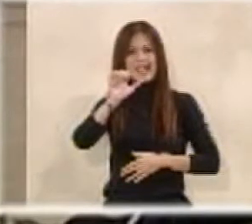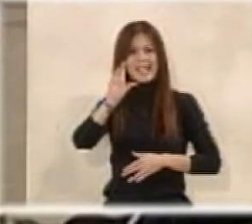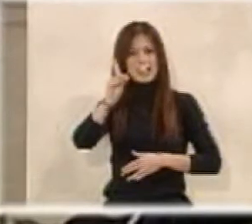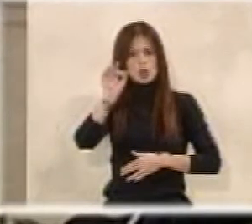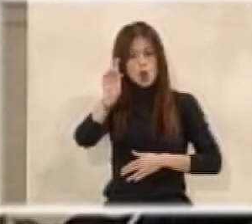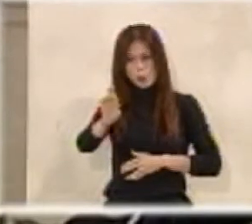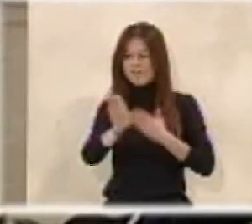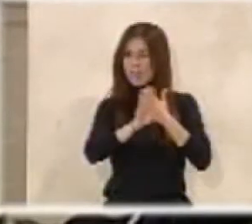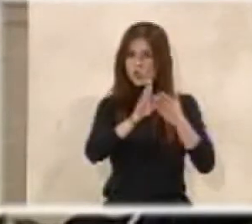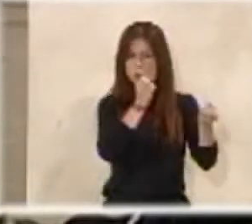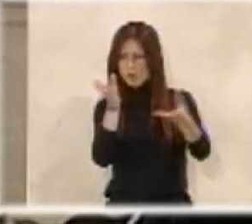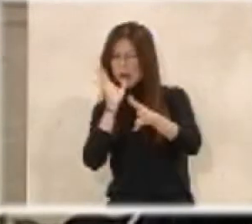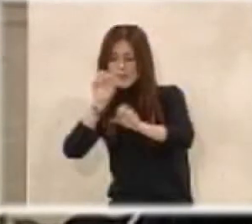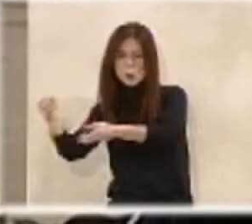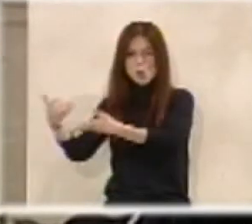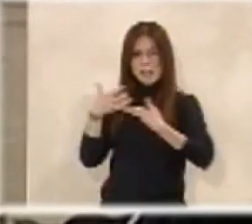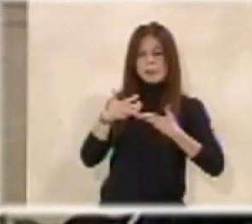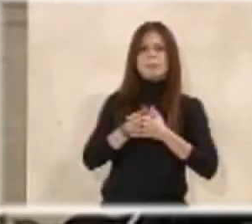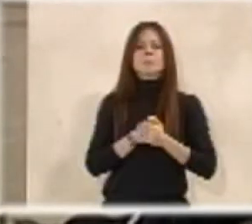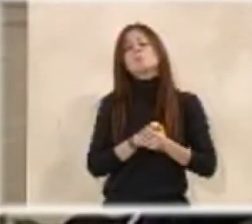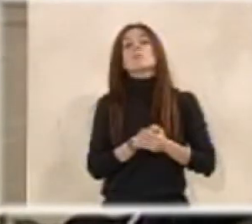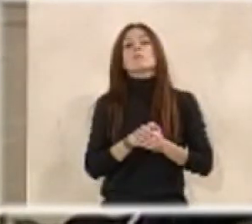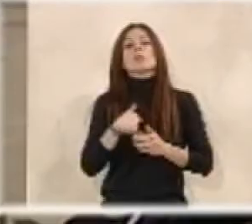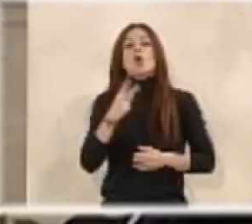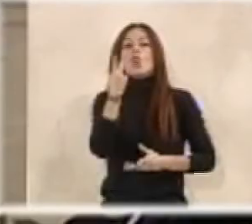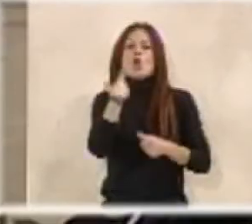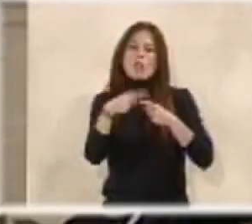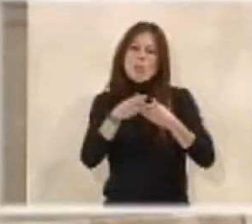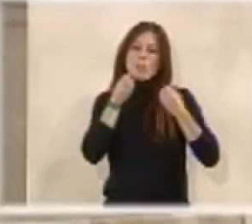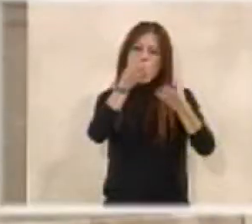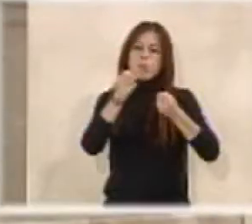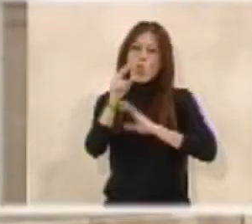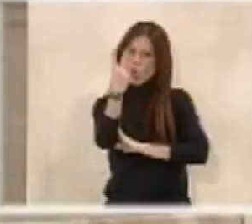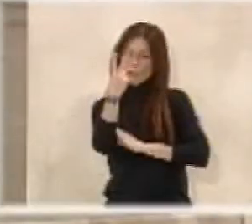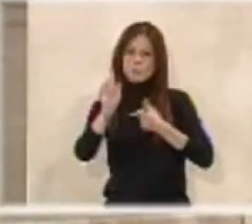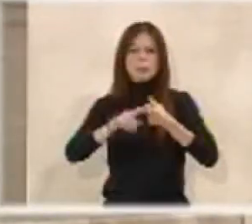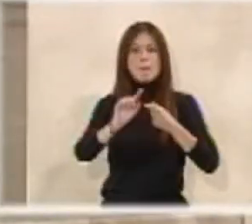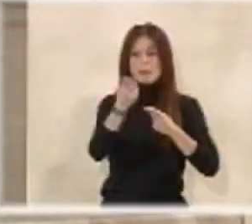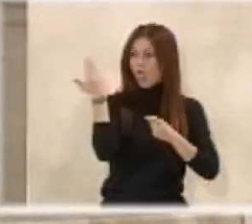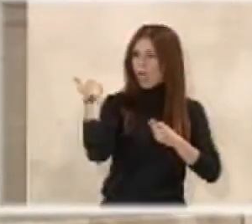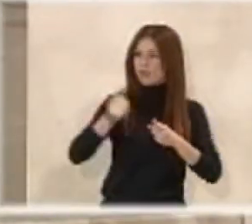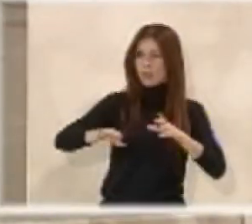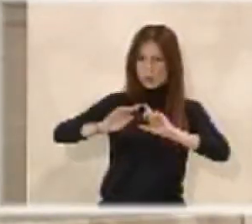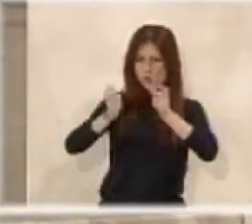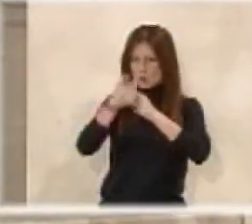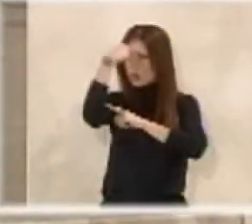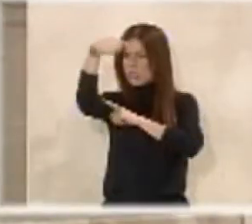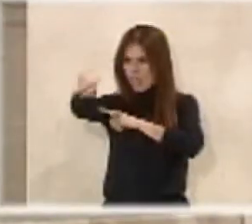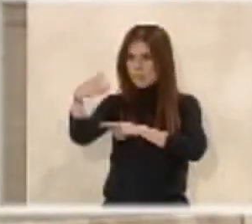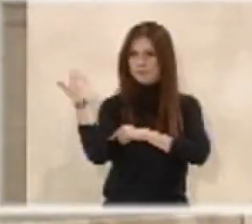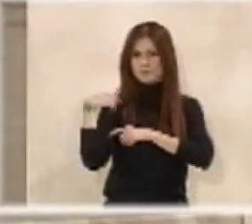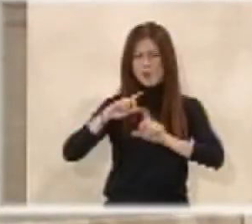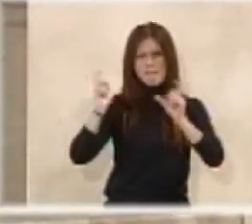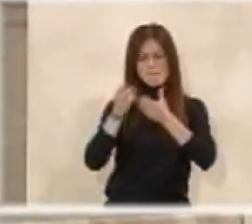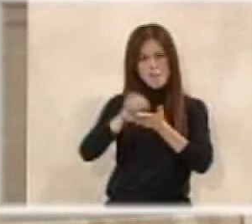no hacen, yo tengo que manifestarle dos cosas. Una primera, que no hemos reunido, como bien lo saben, hasta en